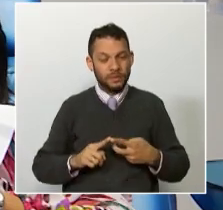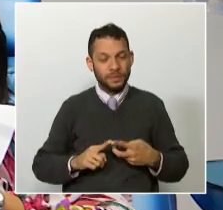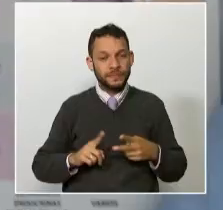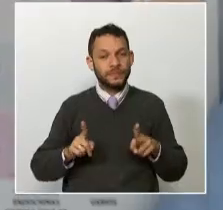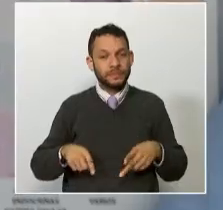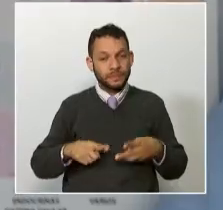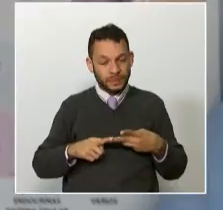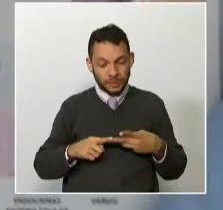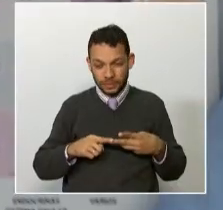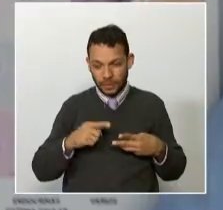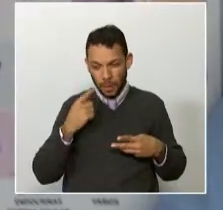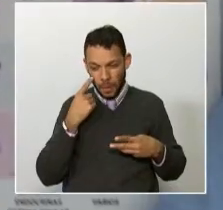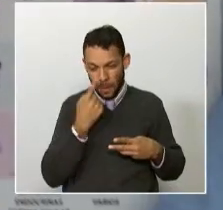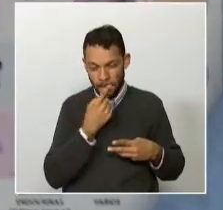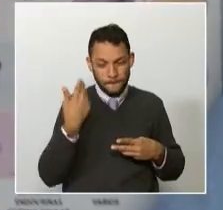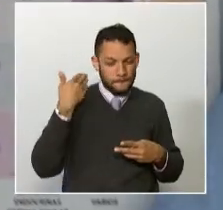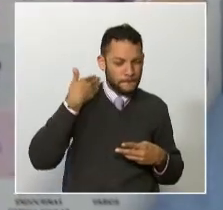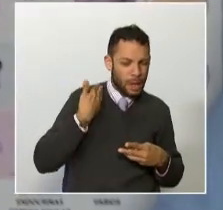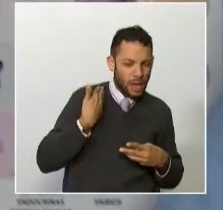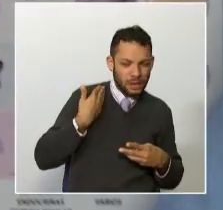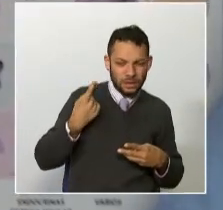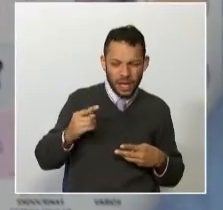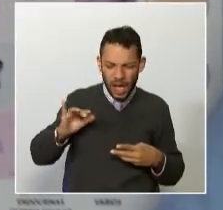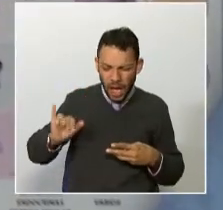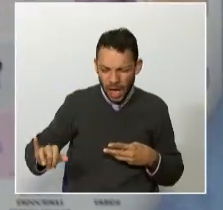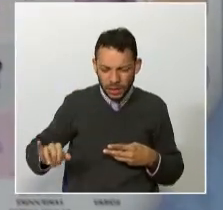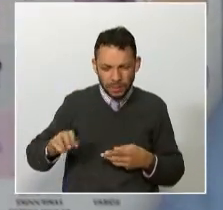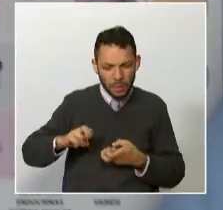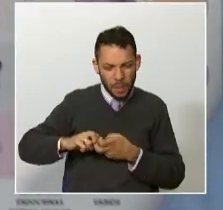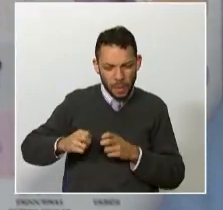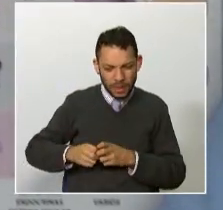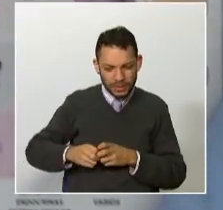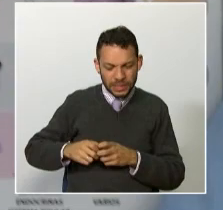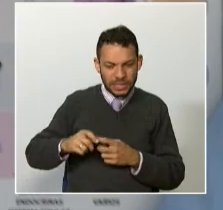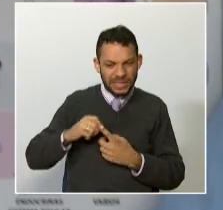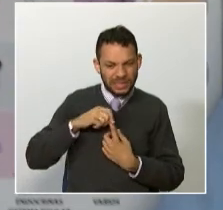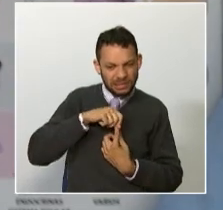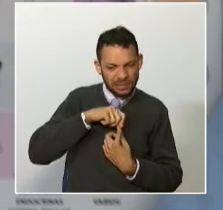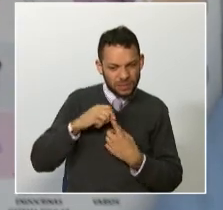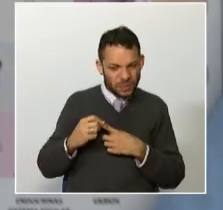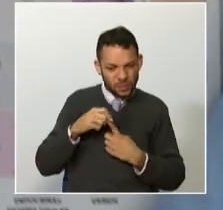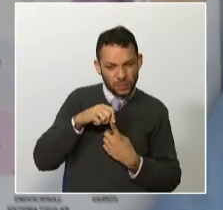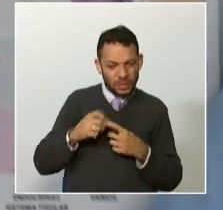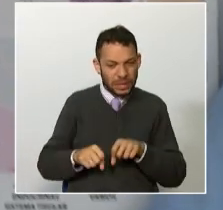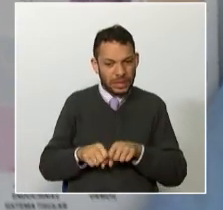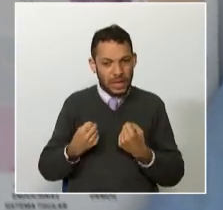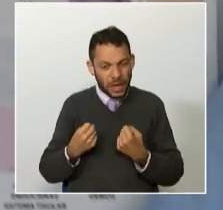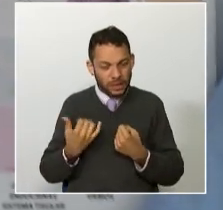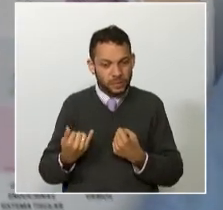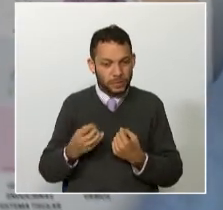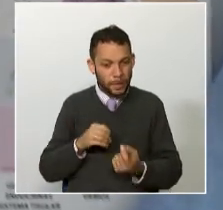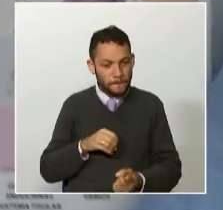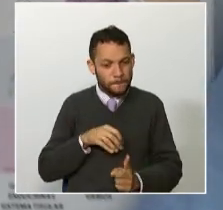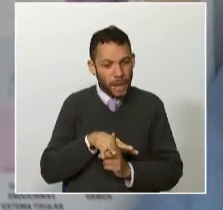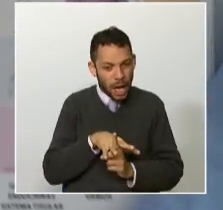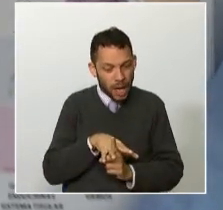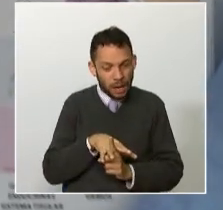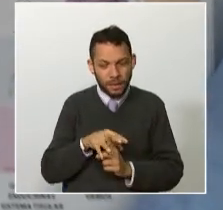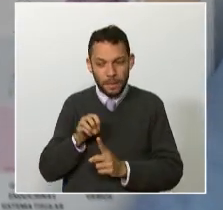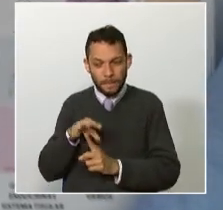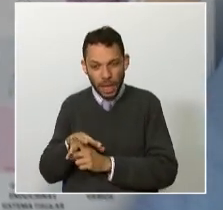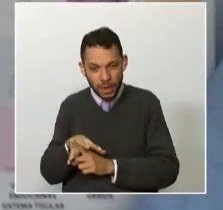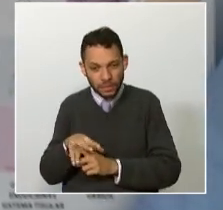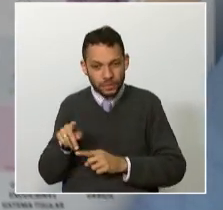interferencia en esa zona, hay un bloqueo, hay un diente torcido haciendo presión, hay un absceso, hay